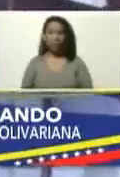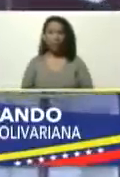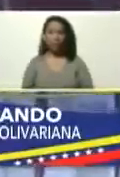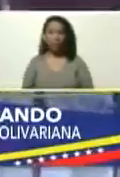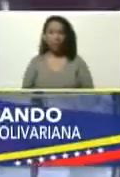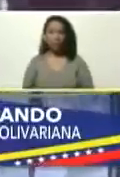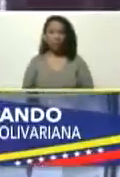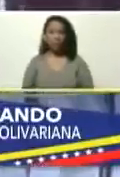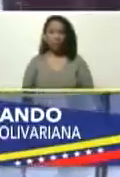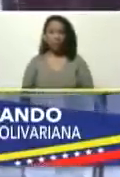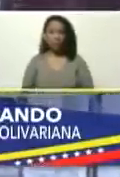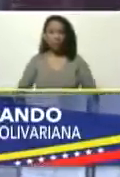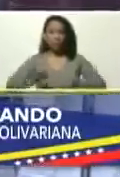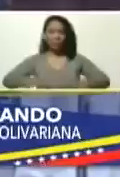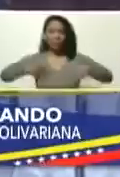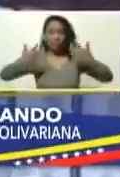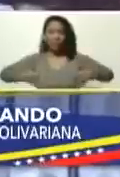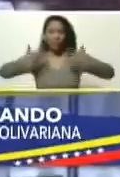Henchidos de alegría,